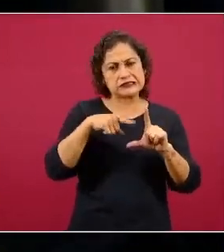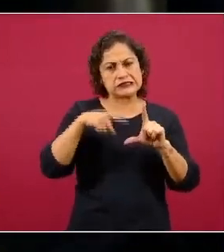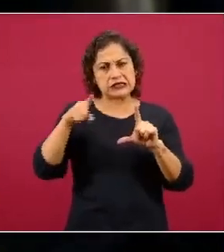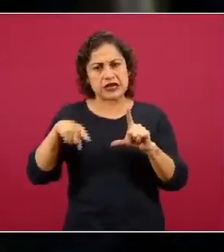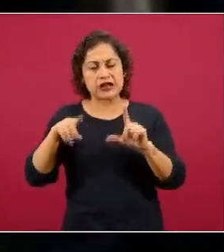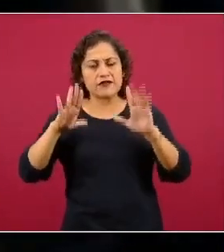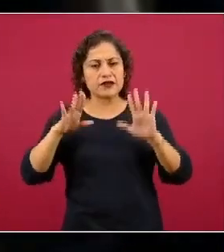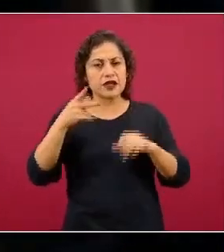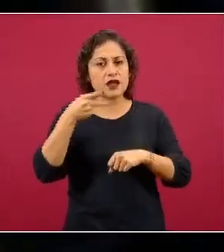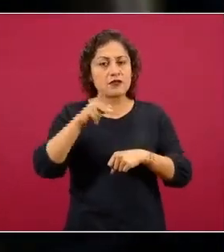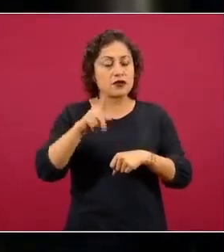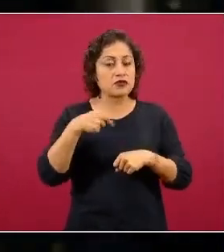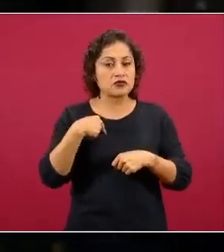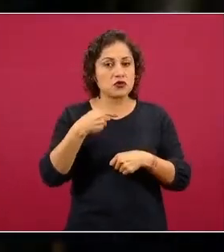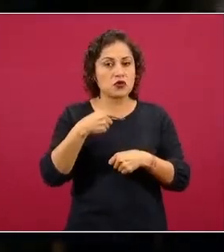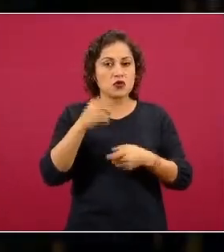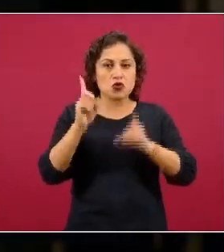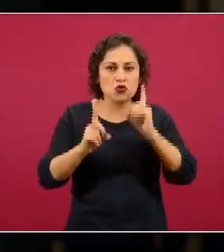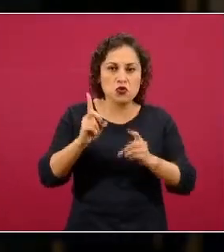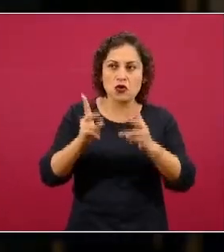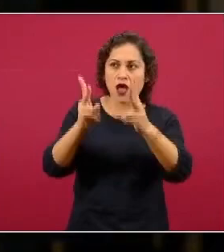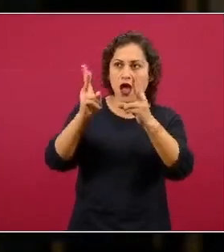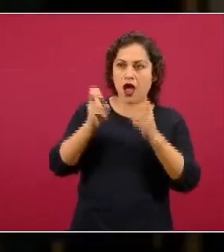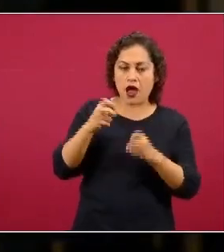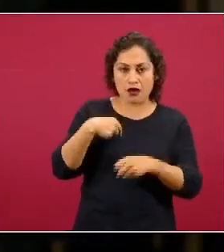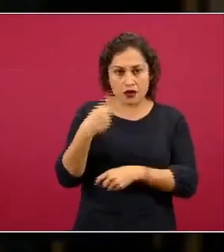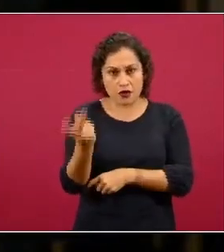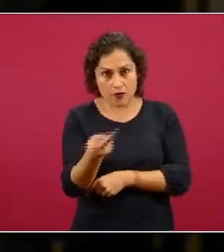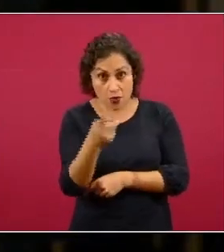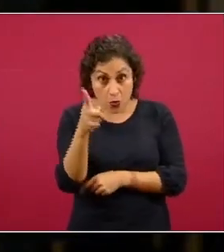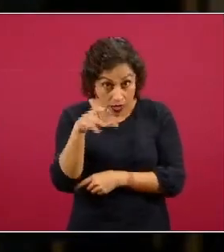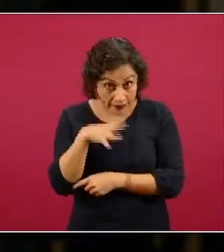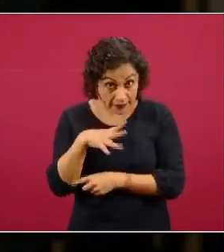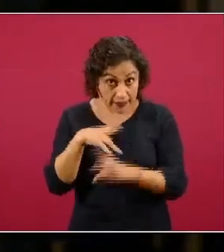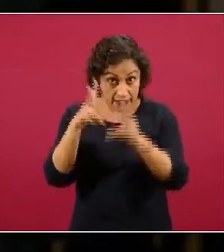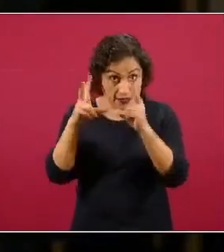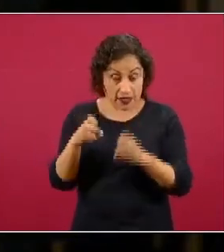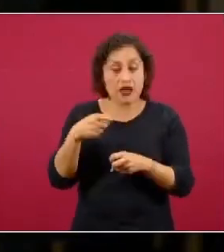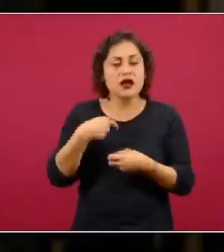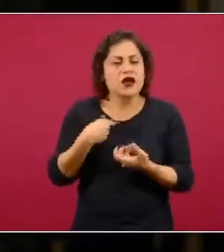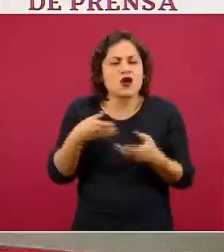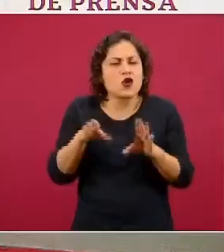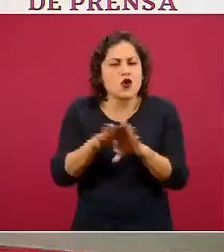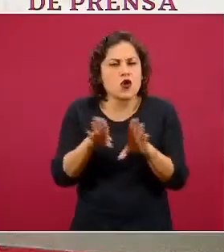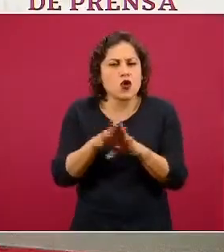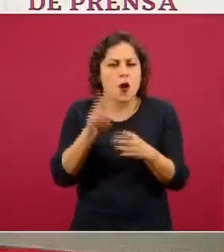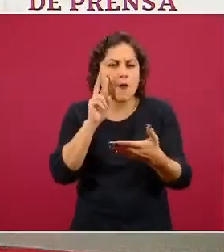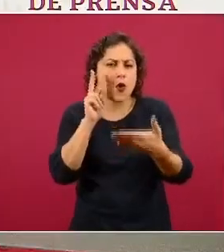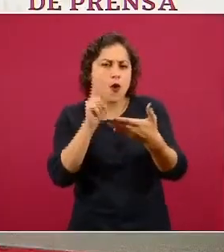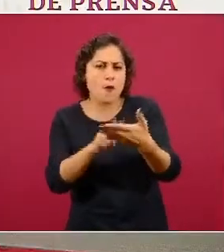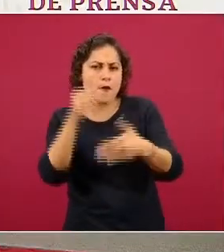disponible y bueno, si está disponible, ¿cómo le hago para poder checarla? Muchas gracias.